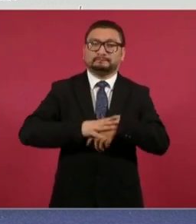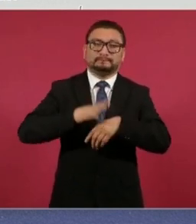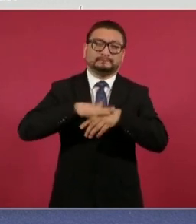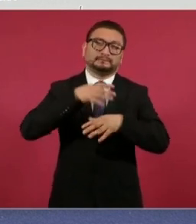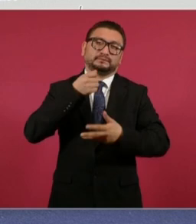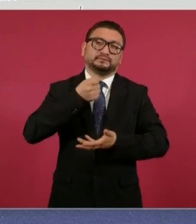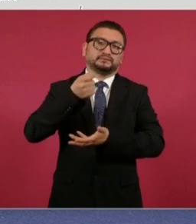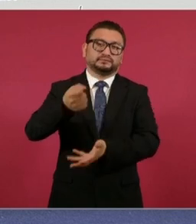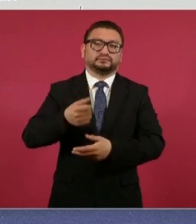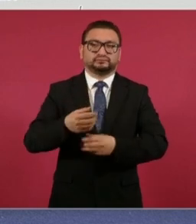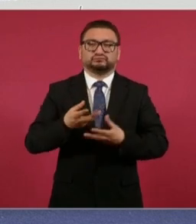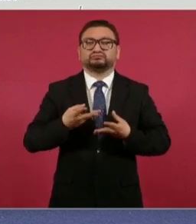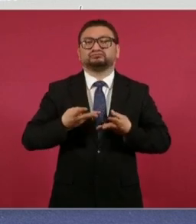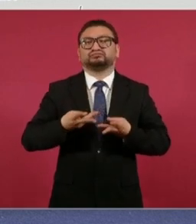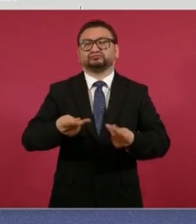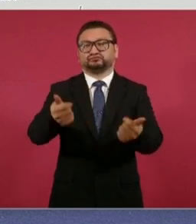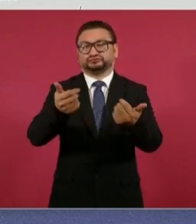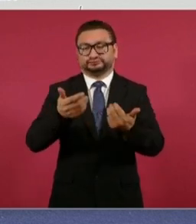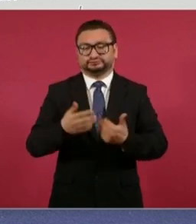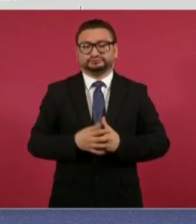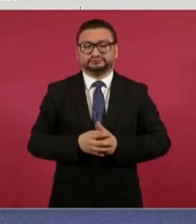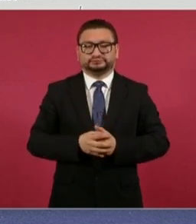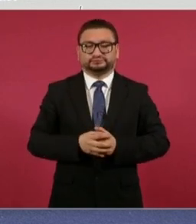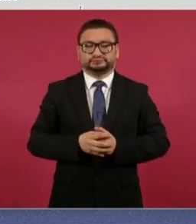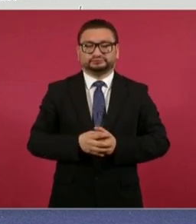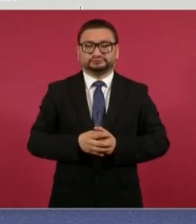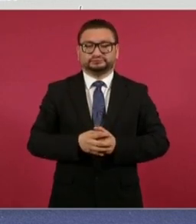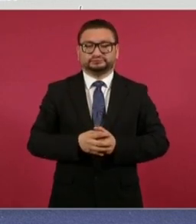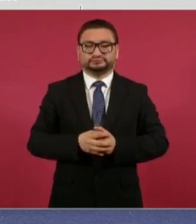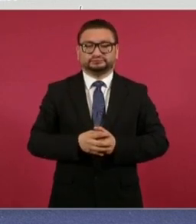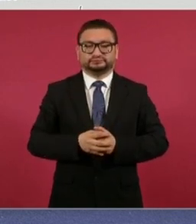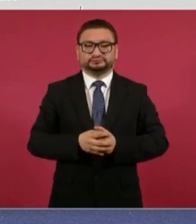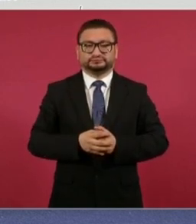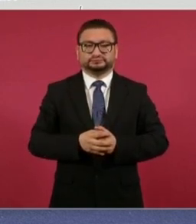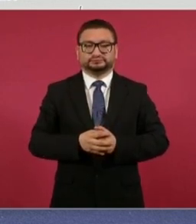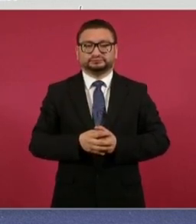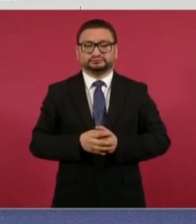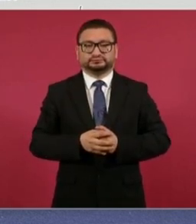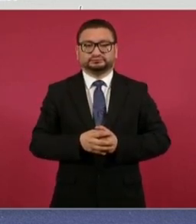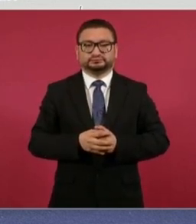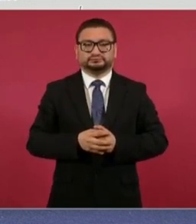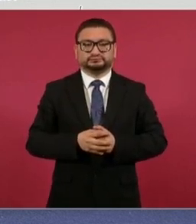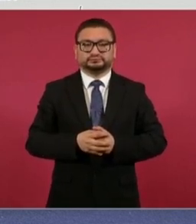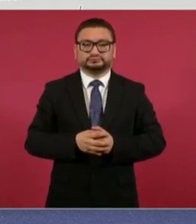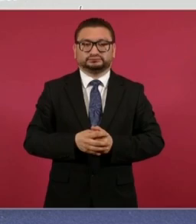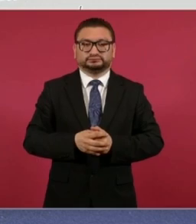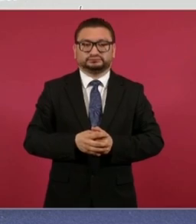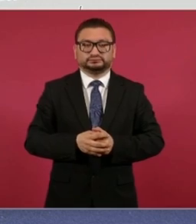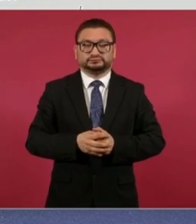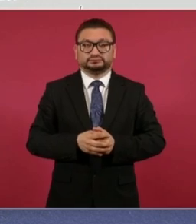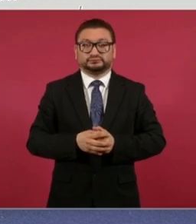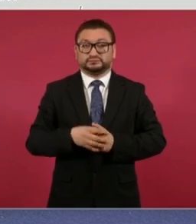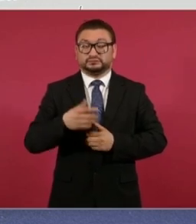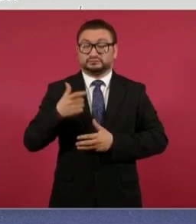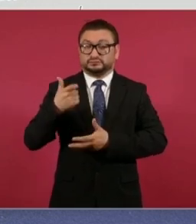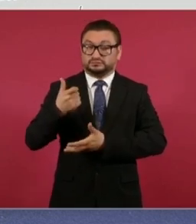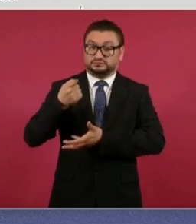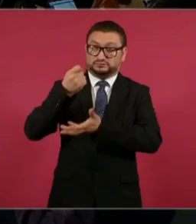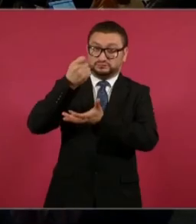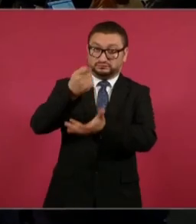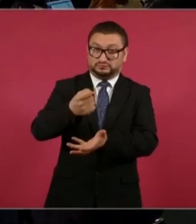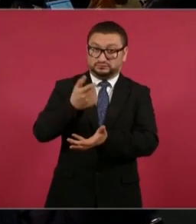terminaban ejerciendo y mucho de ese